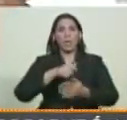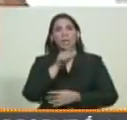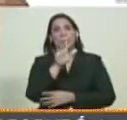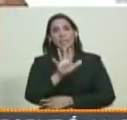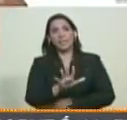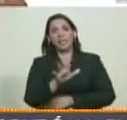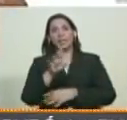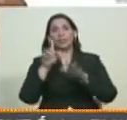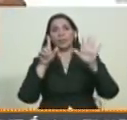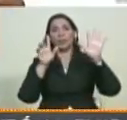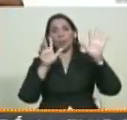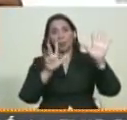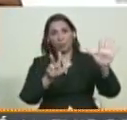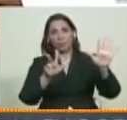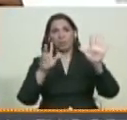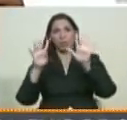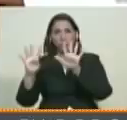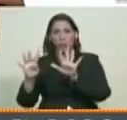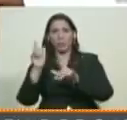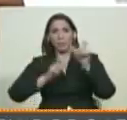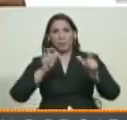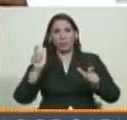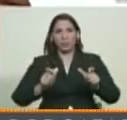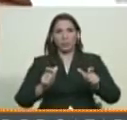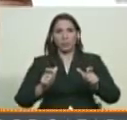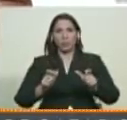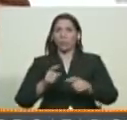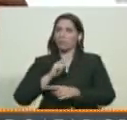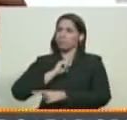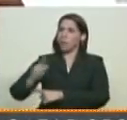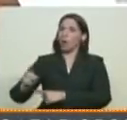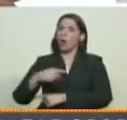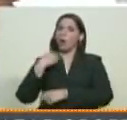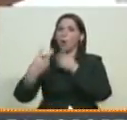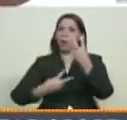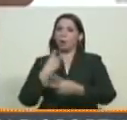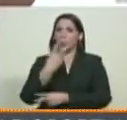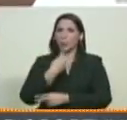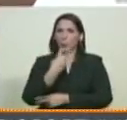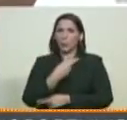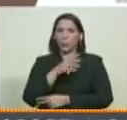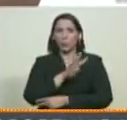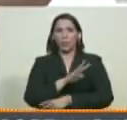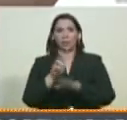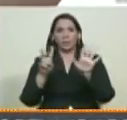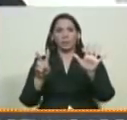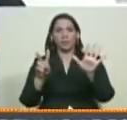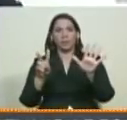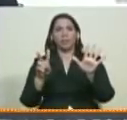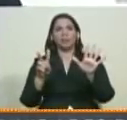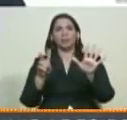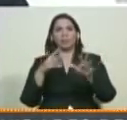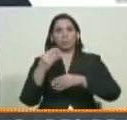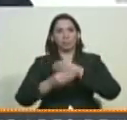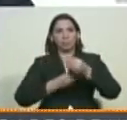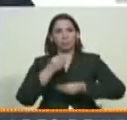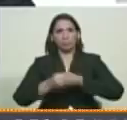personas. Han sido condenadas en juicio oral y público 47 y se han